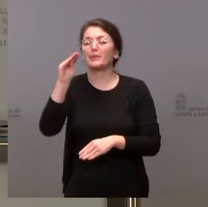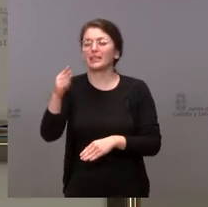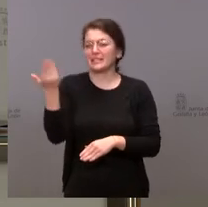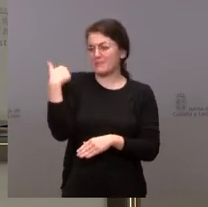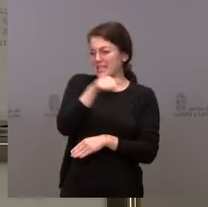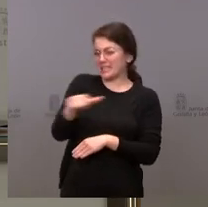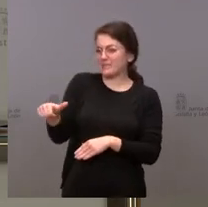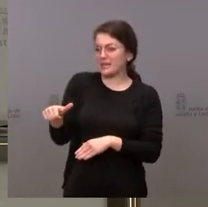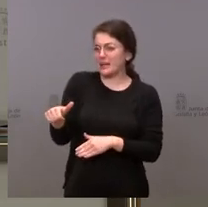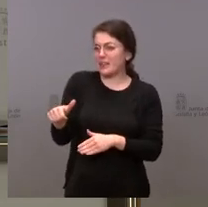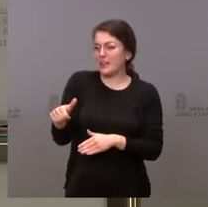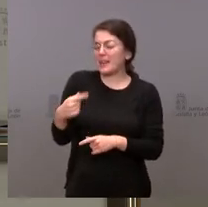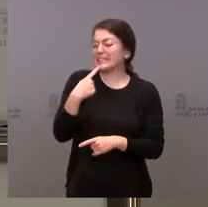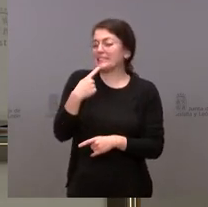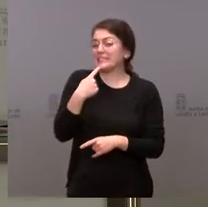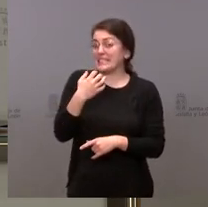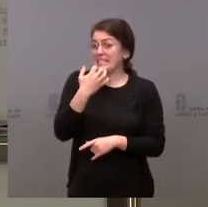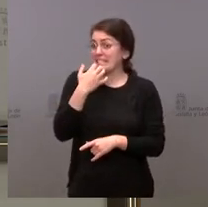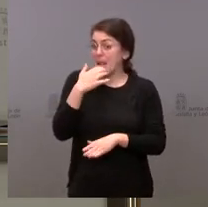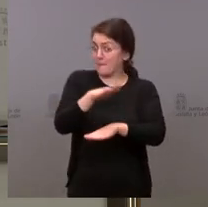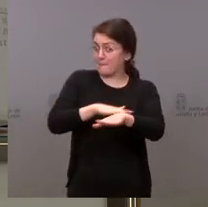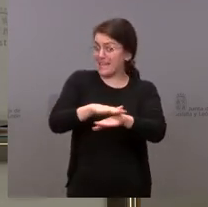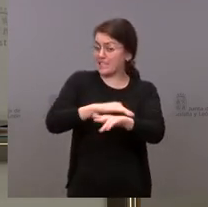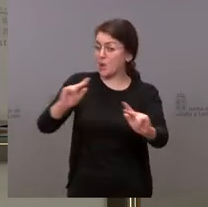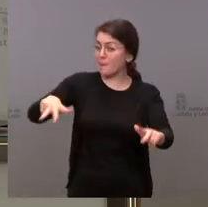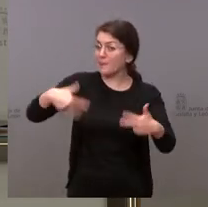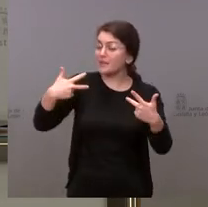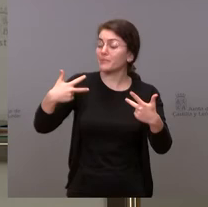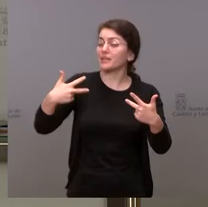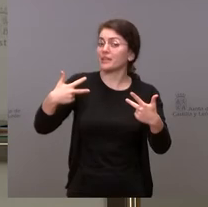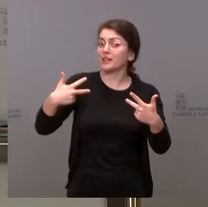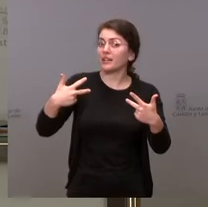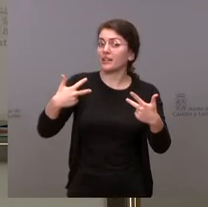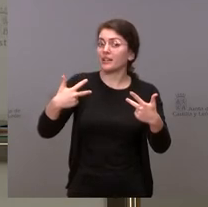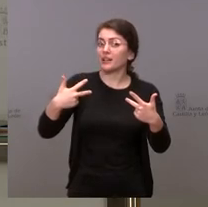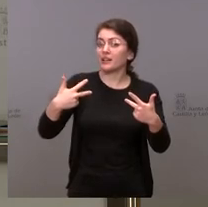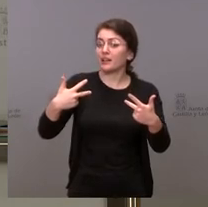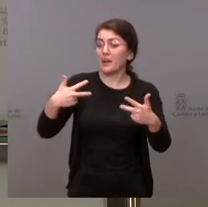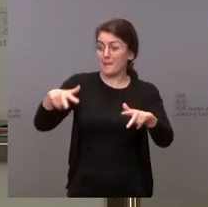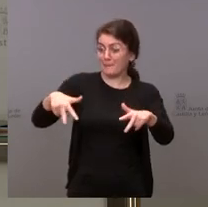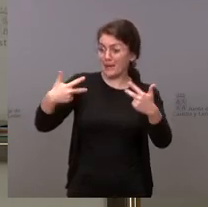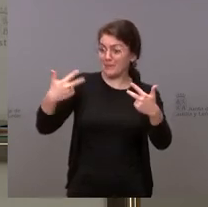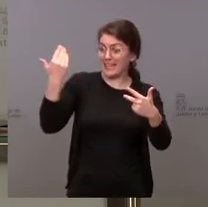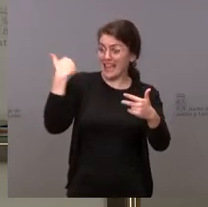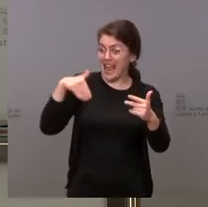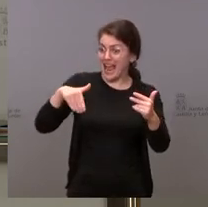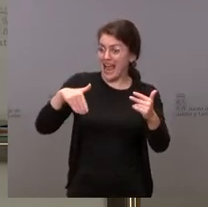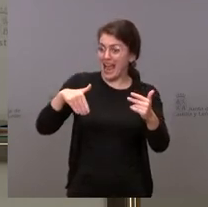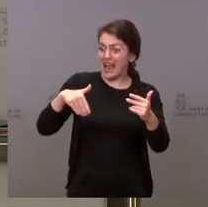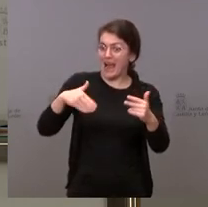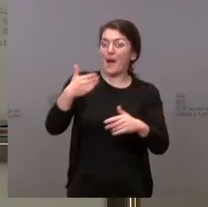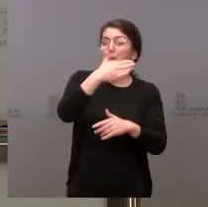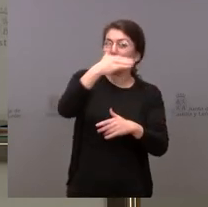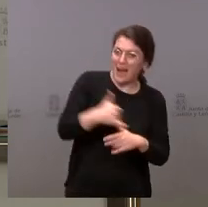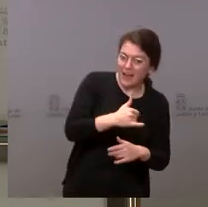a que si el ministerio les permitía y darle el alta de la baja y el